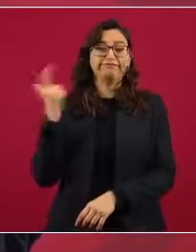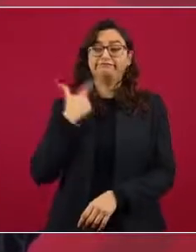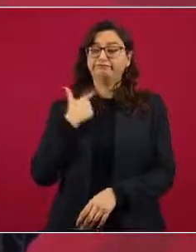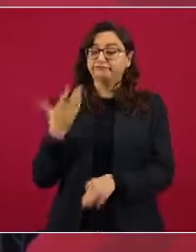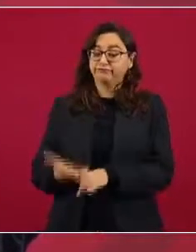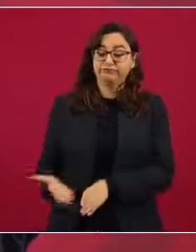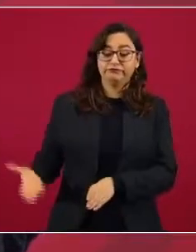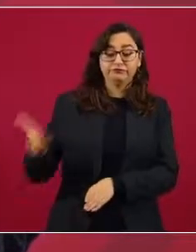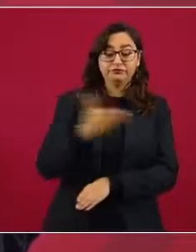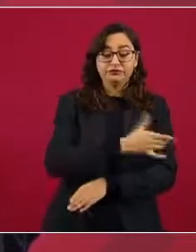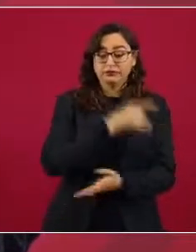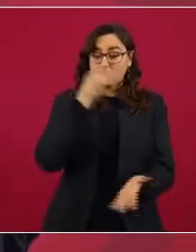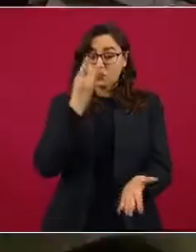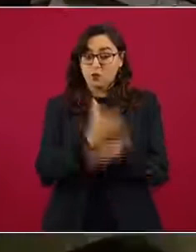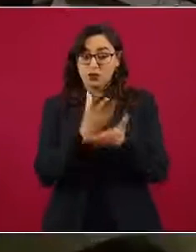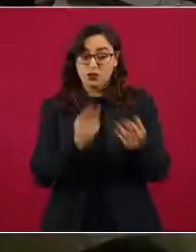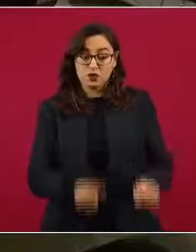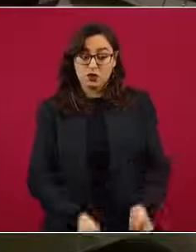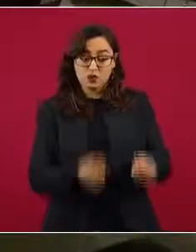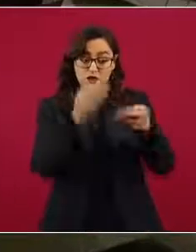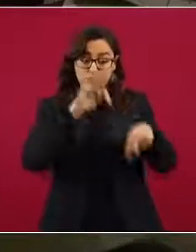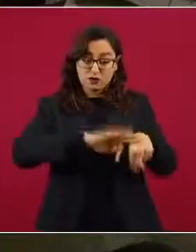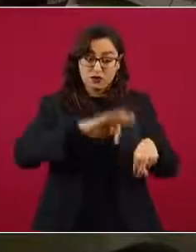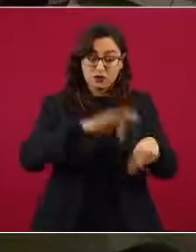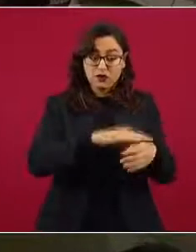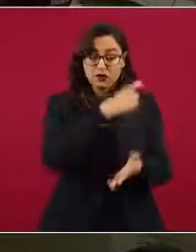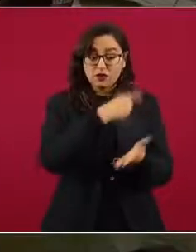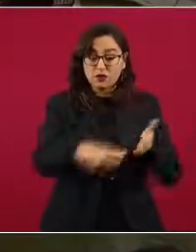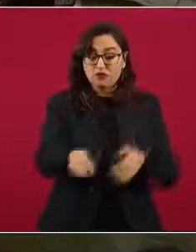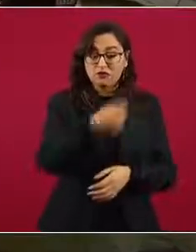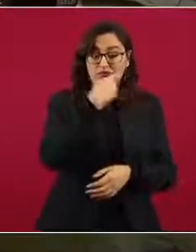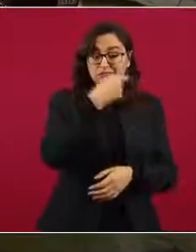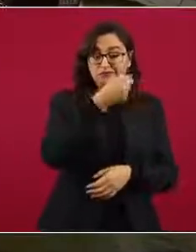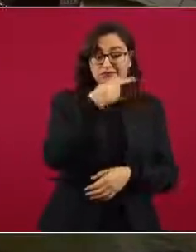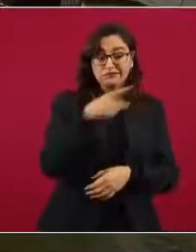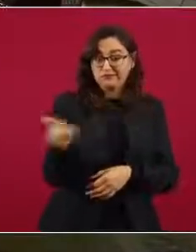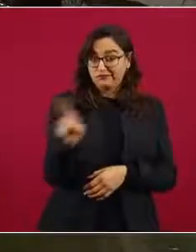no, en los reclusorios.